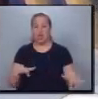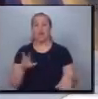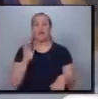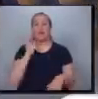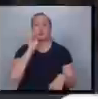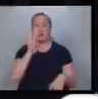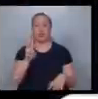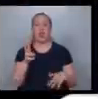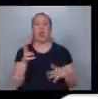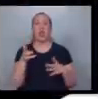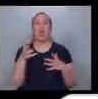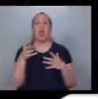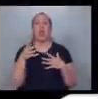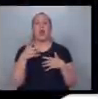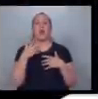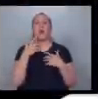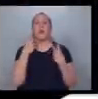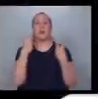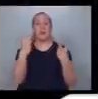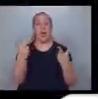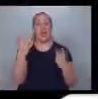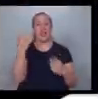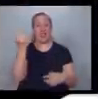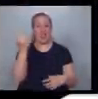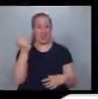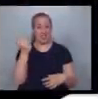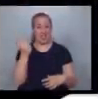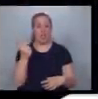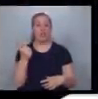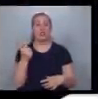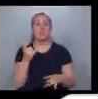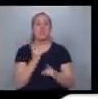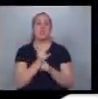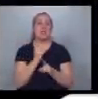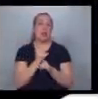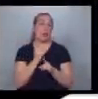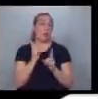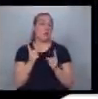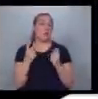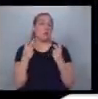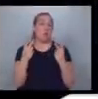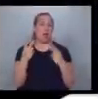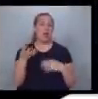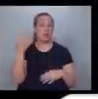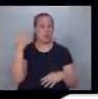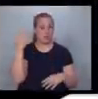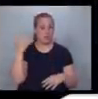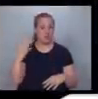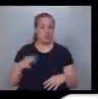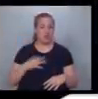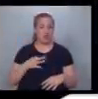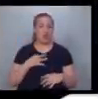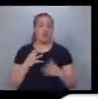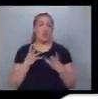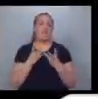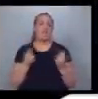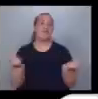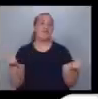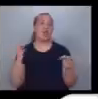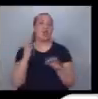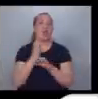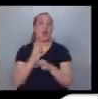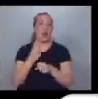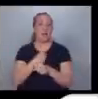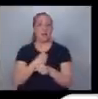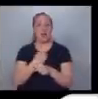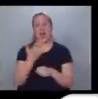El accidente en un viaje de egresados, que es un típico viaje que se hace desde hace no muchos años, cuando los chicos terminan la primaria. Antes se